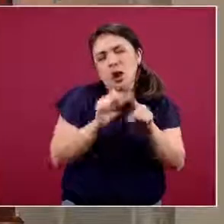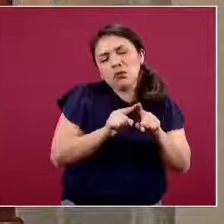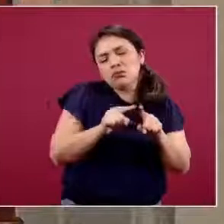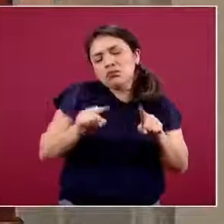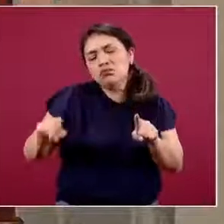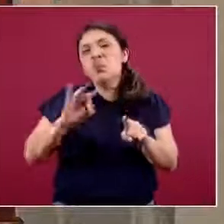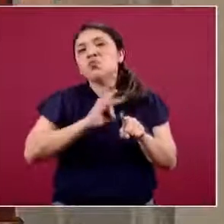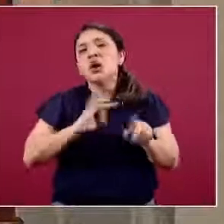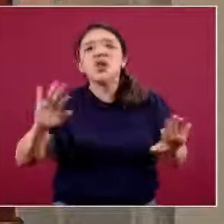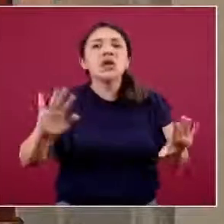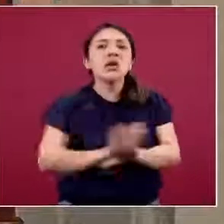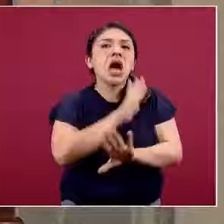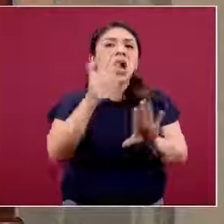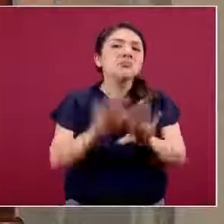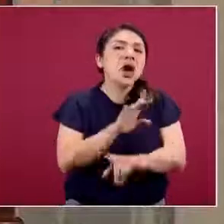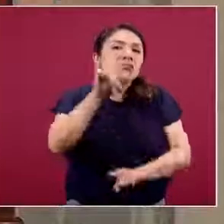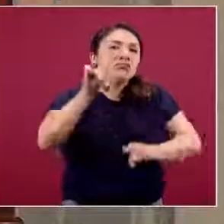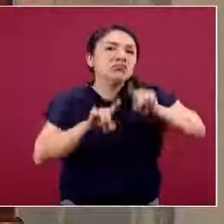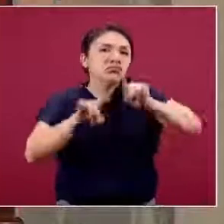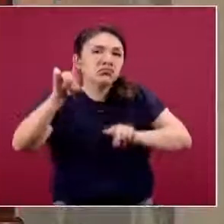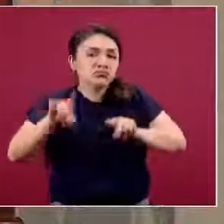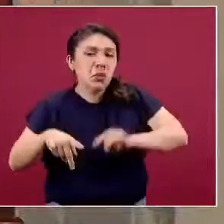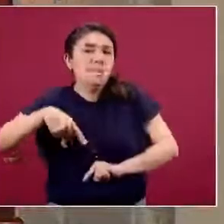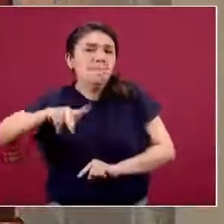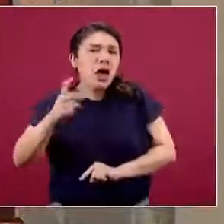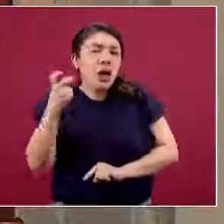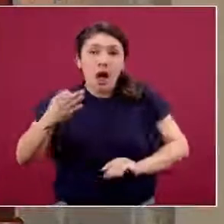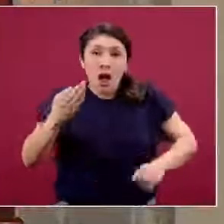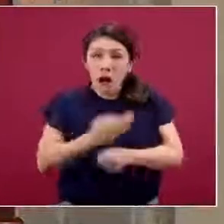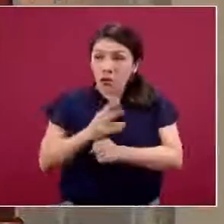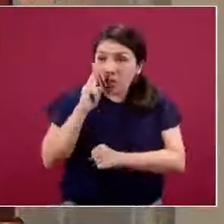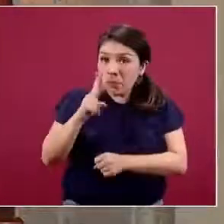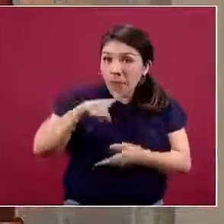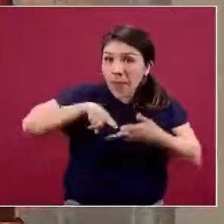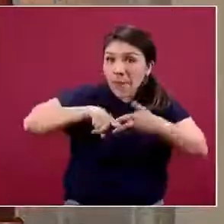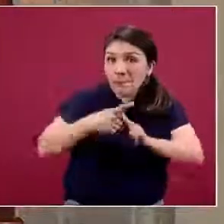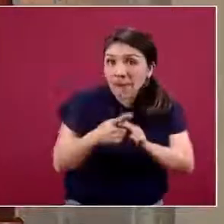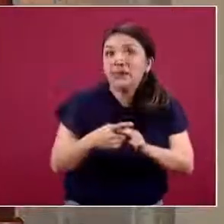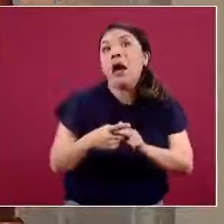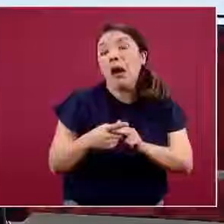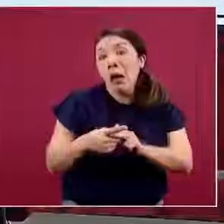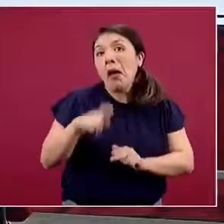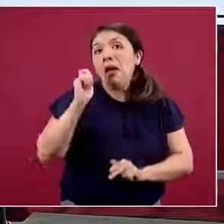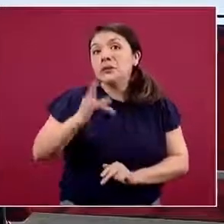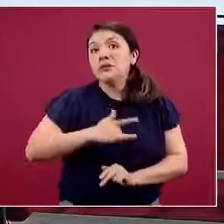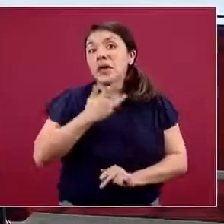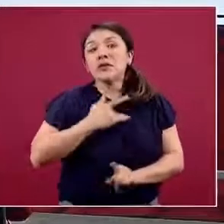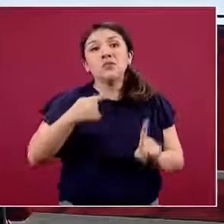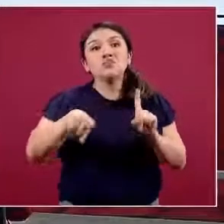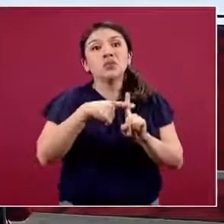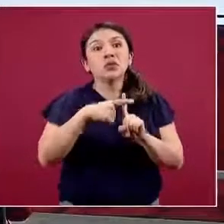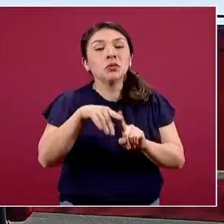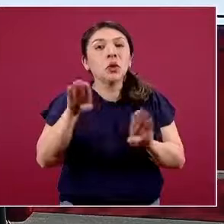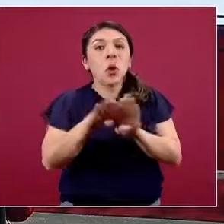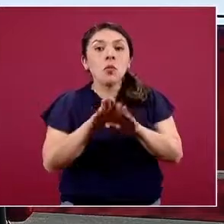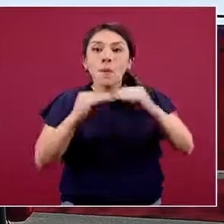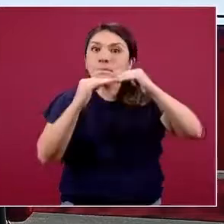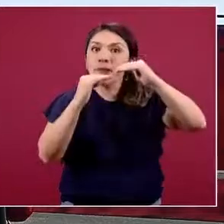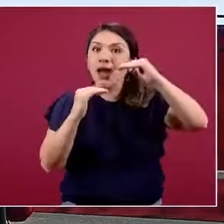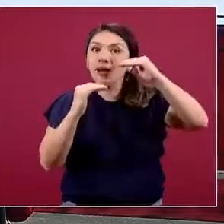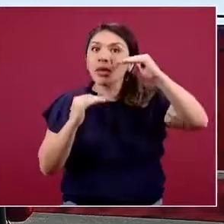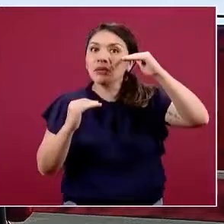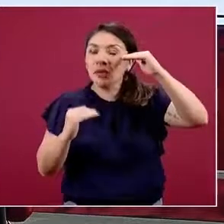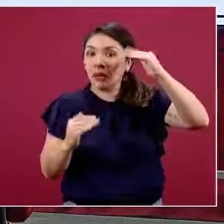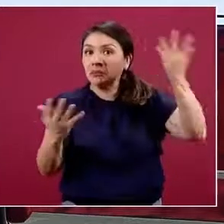podría modificarse, pero de todas maneras es una apertura que mantiene la tendencia